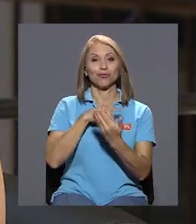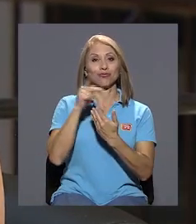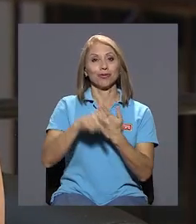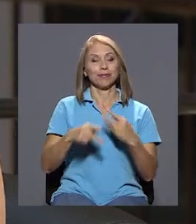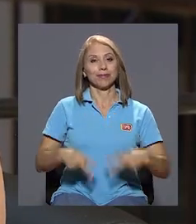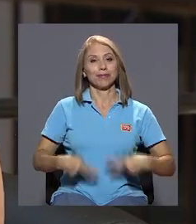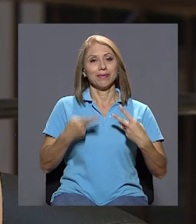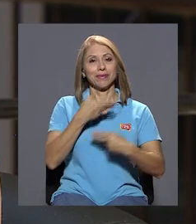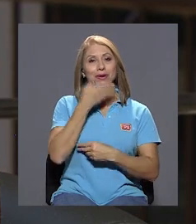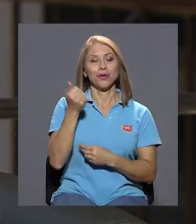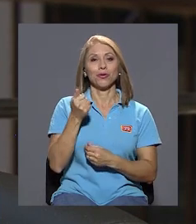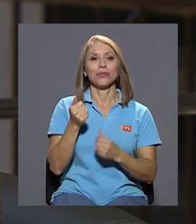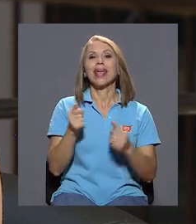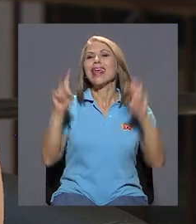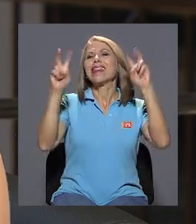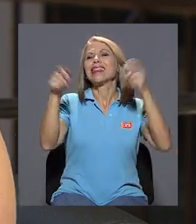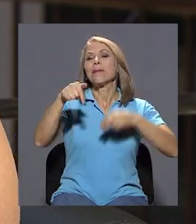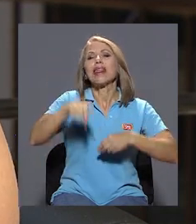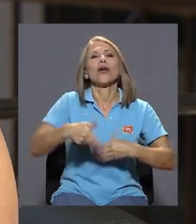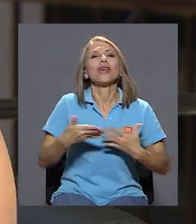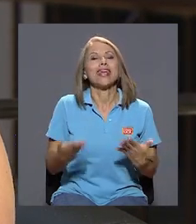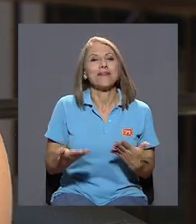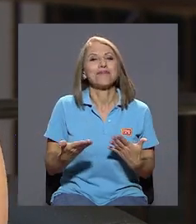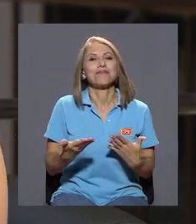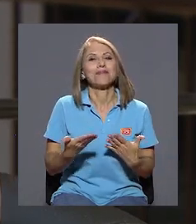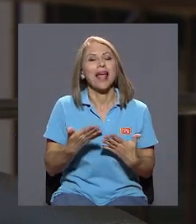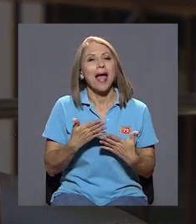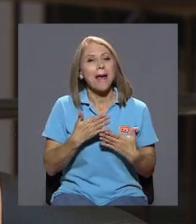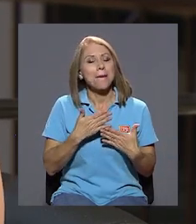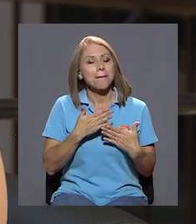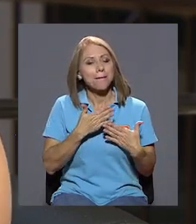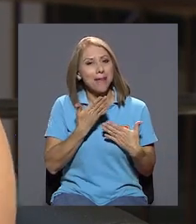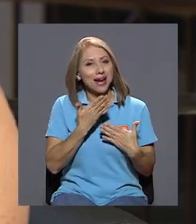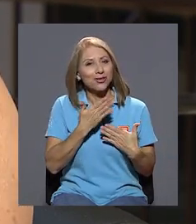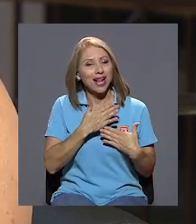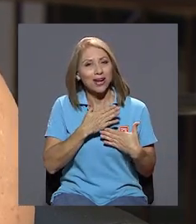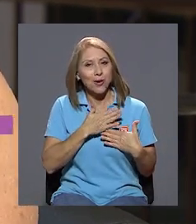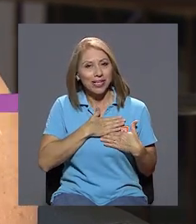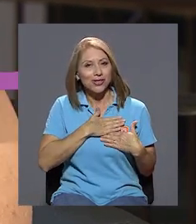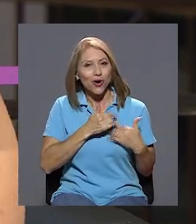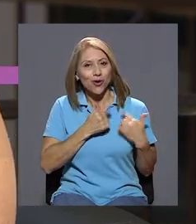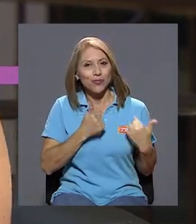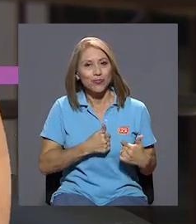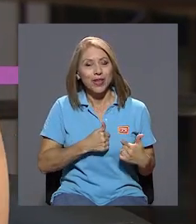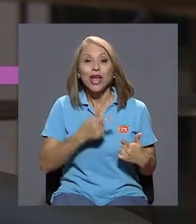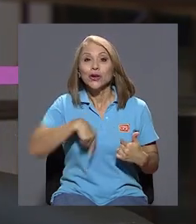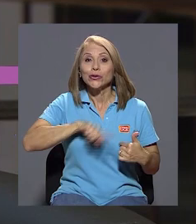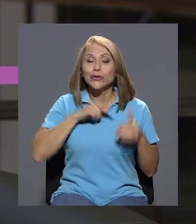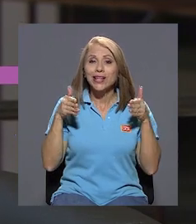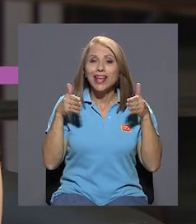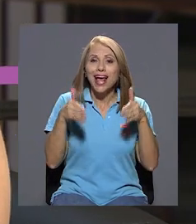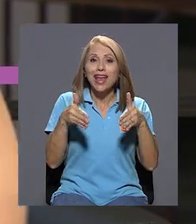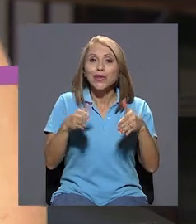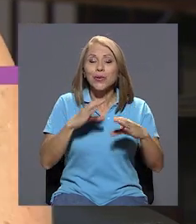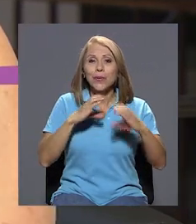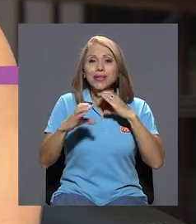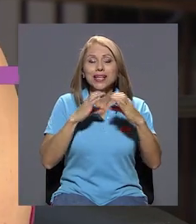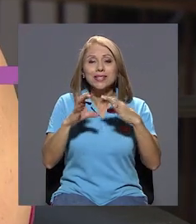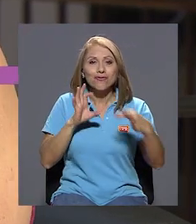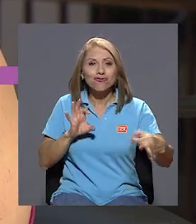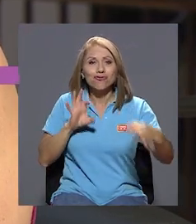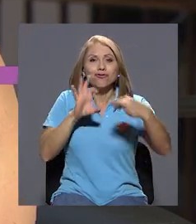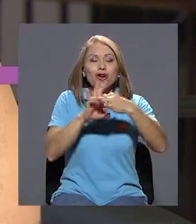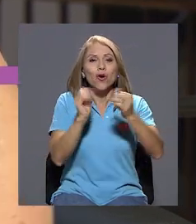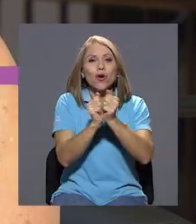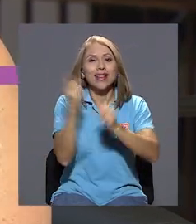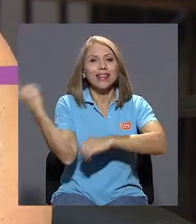Continuar con nosotros en Vivir Mejor. Con nuestro tema de hoy, Manos al Corazón, estamos dedicando esta conversación a propósito del